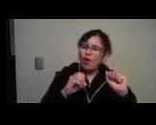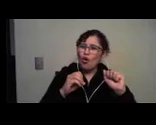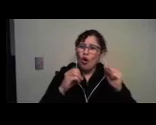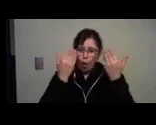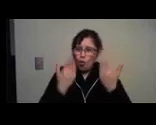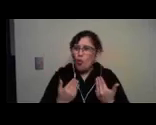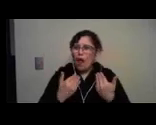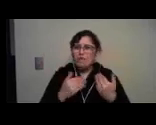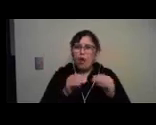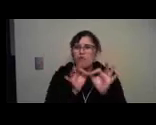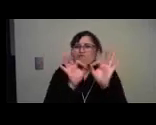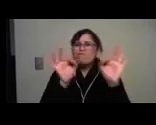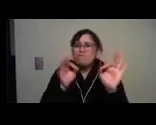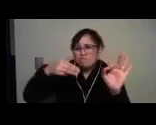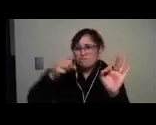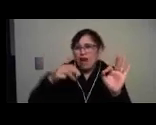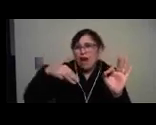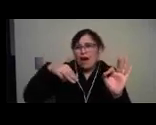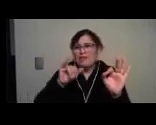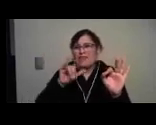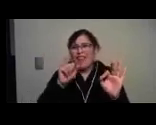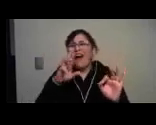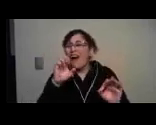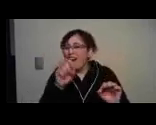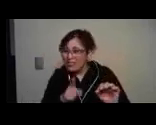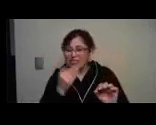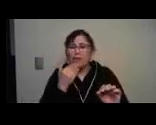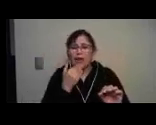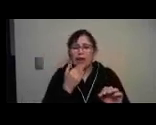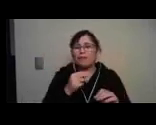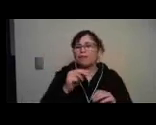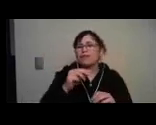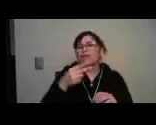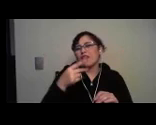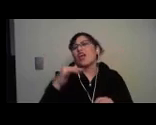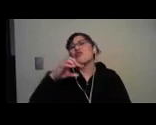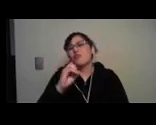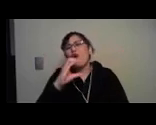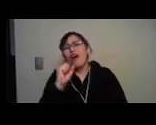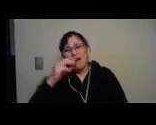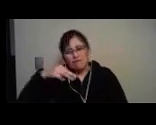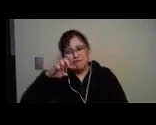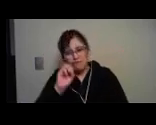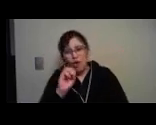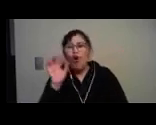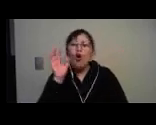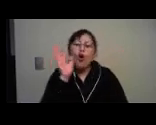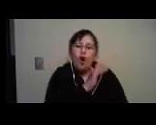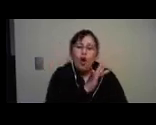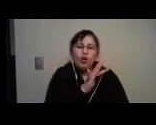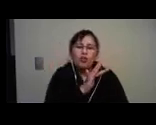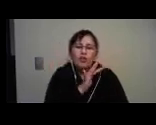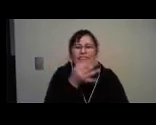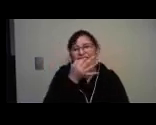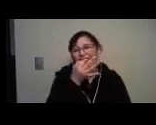se conocen como folículos superiores o inferiores, ¿cierto? Y el hipocampo, que está representado de color más